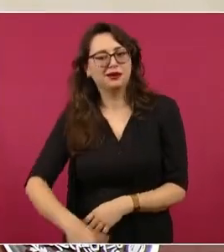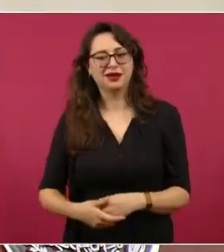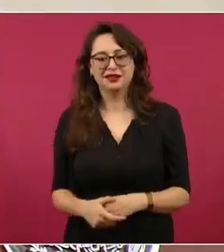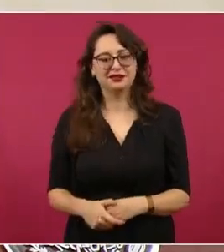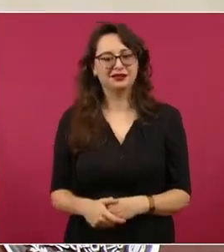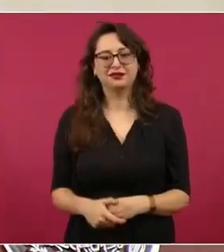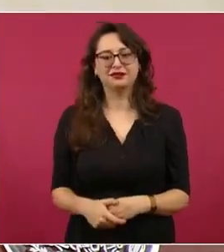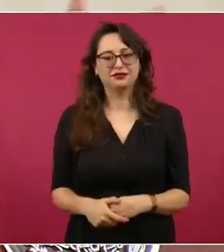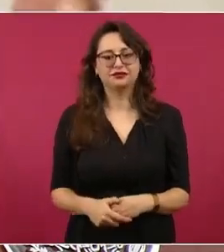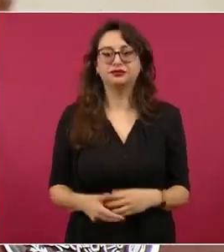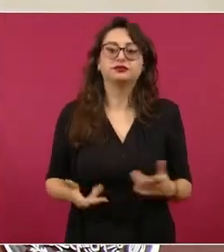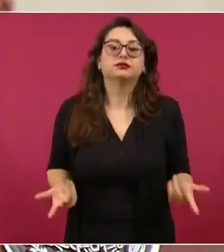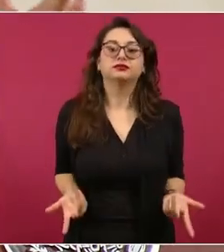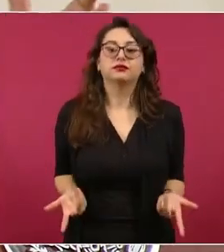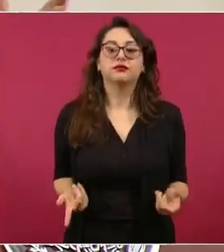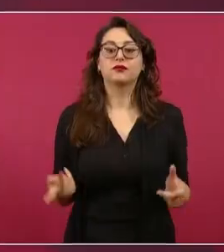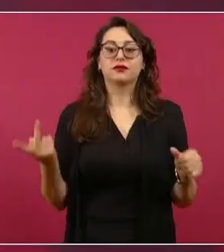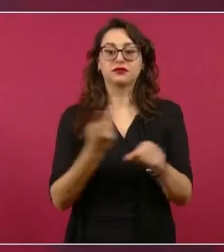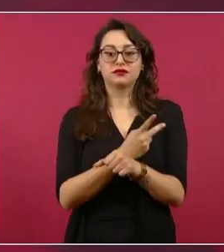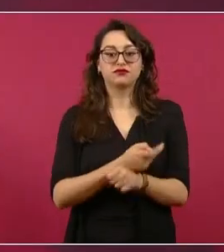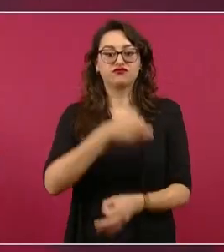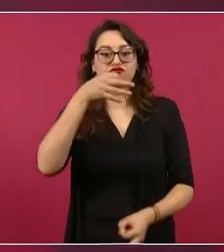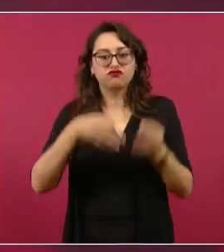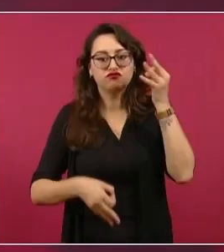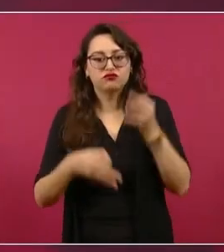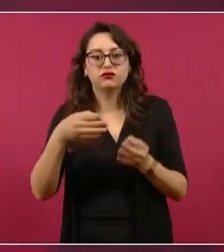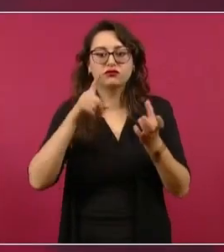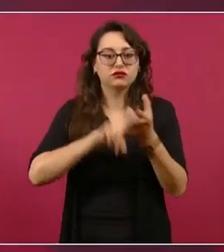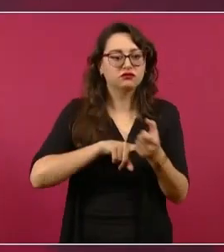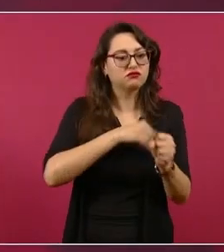porque se protegía